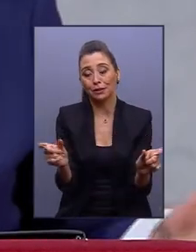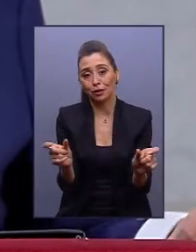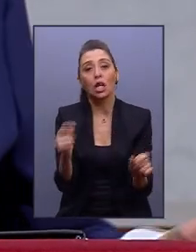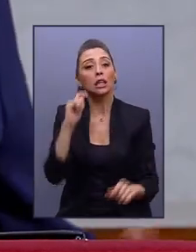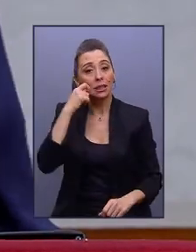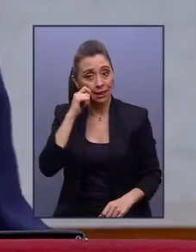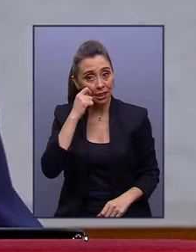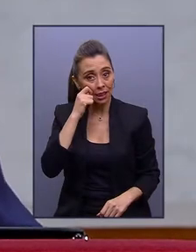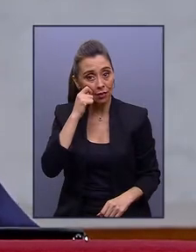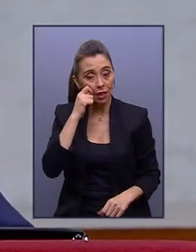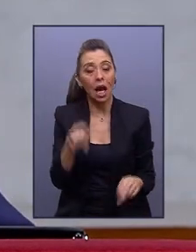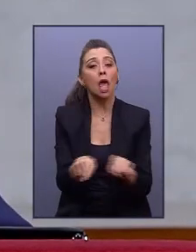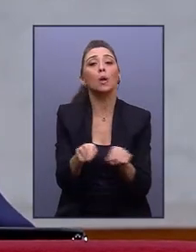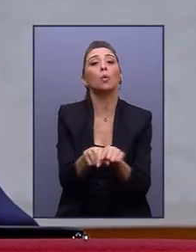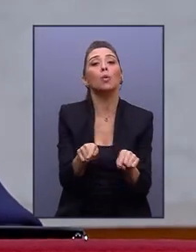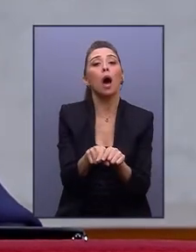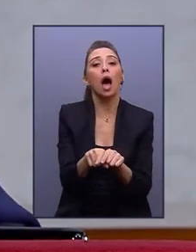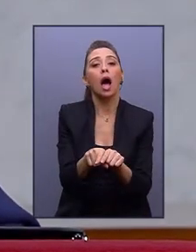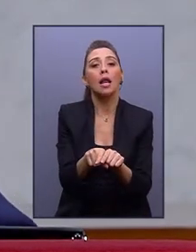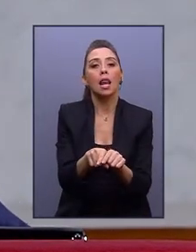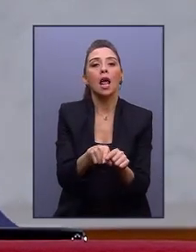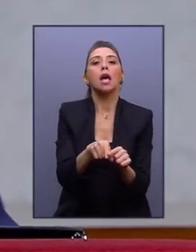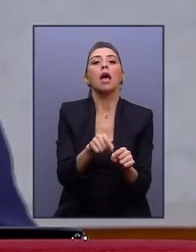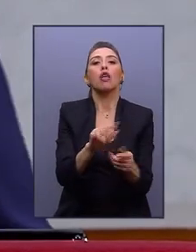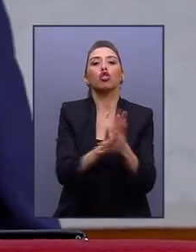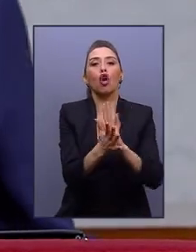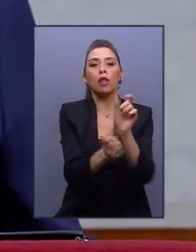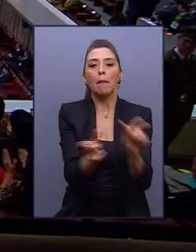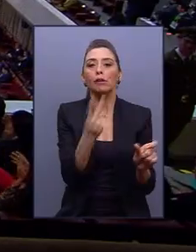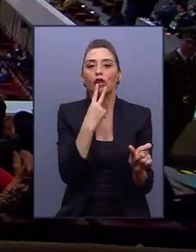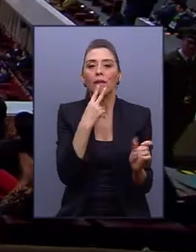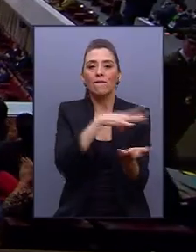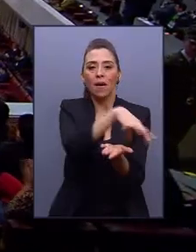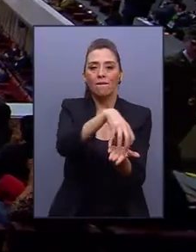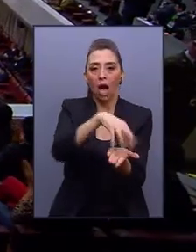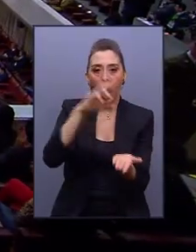es decir, al equivalente de la ciudad de Rancagua.